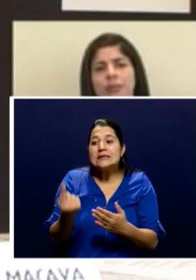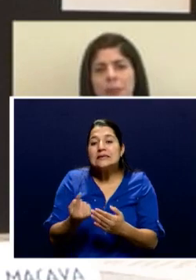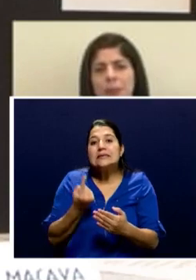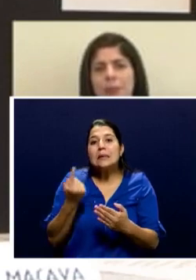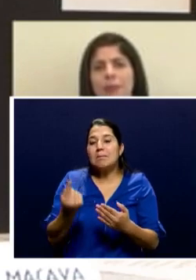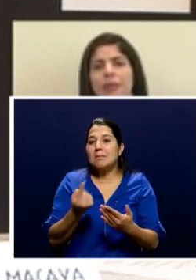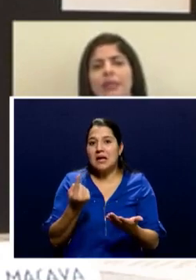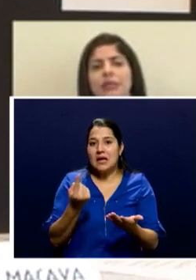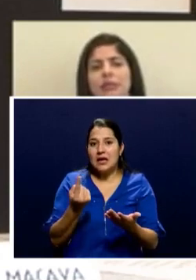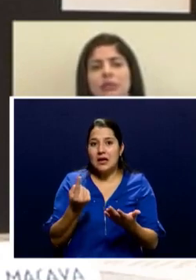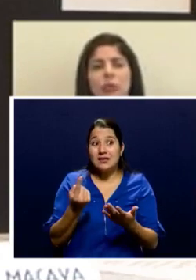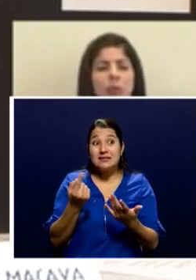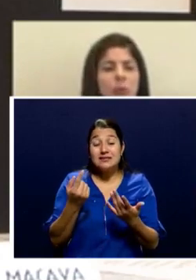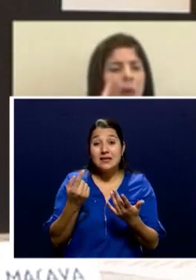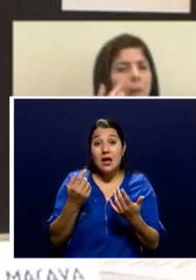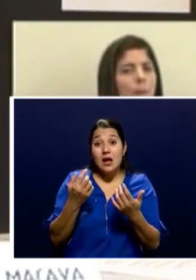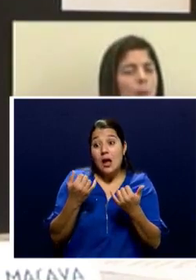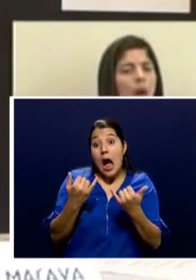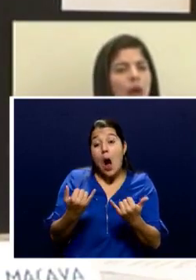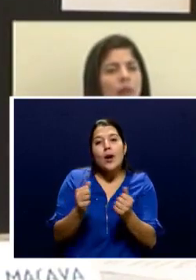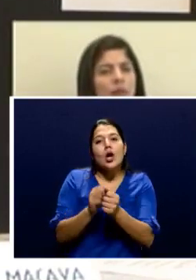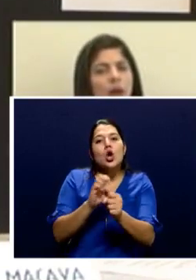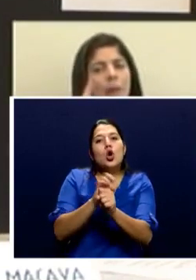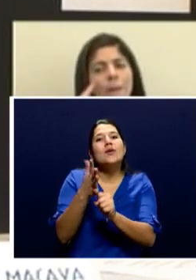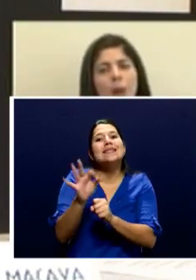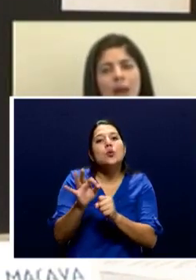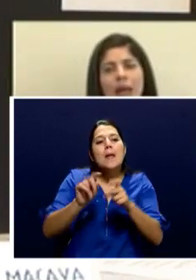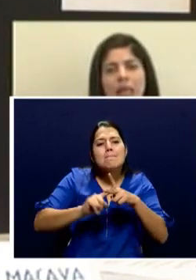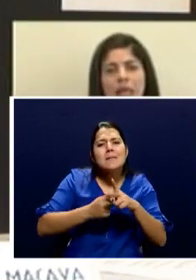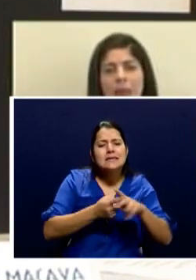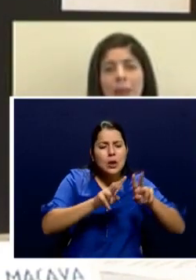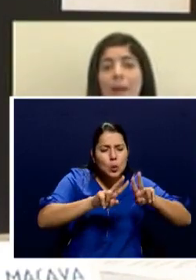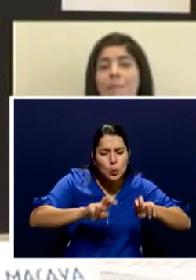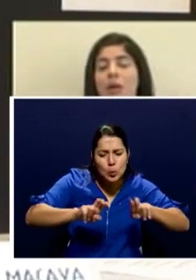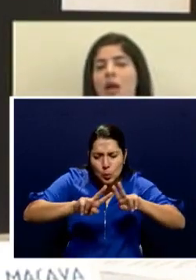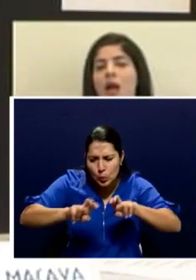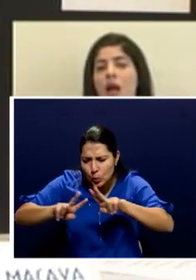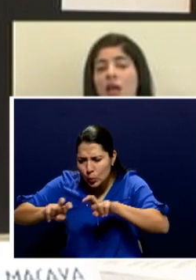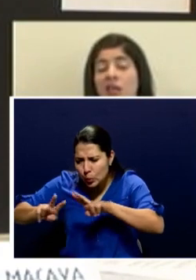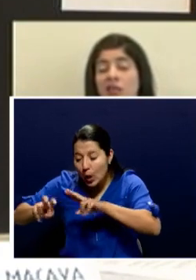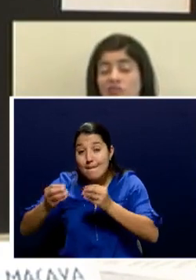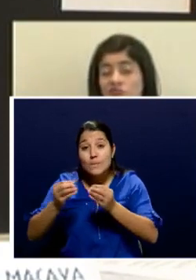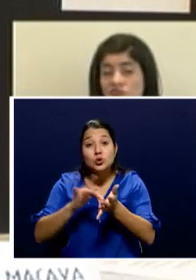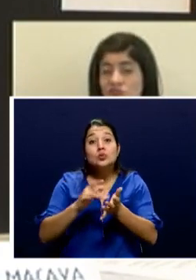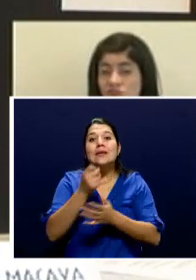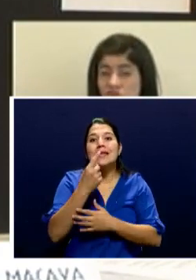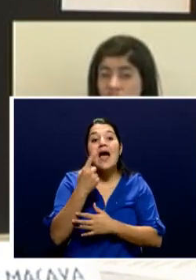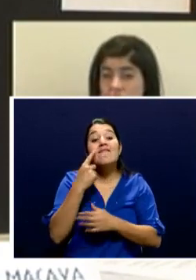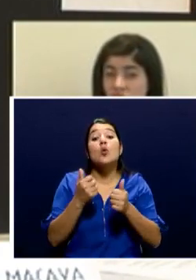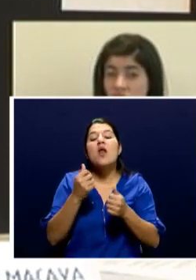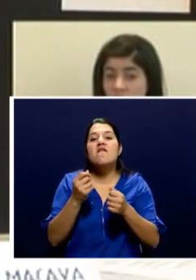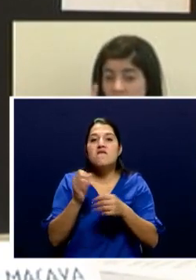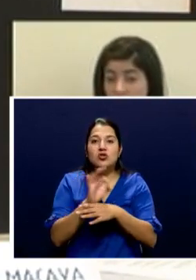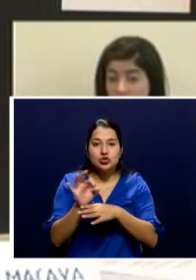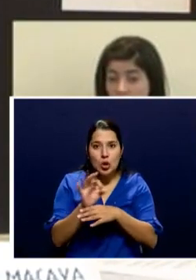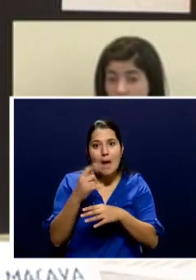comenzado a explorar como posibles tratamientos, pero ninguno todavía está aprobado con estudios clínicos.